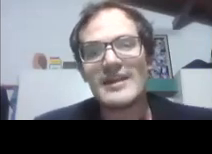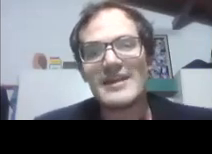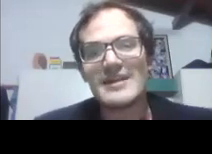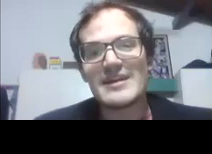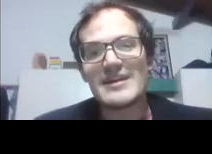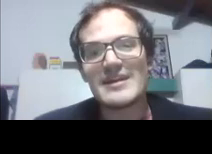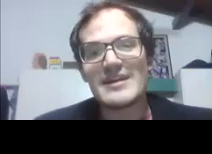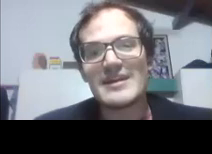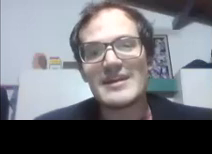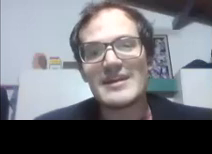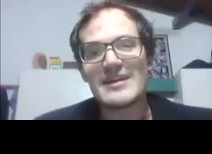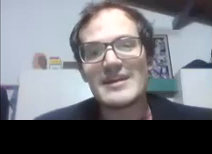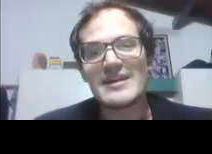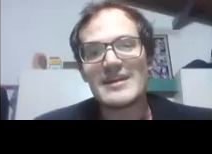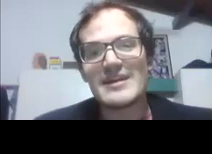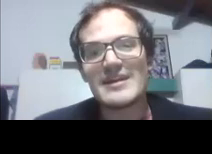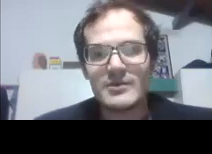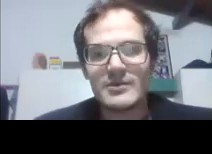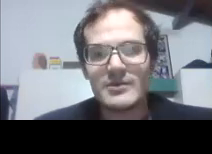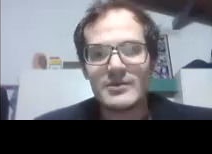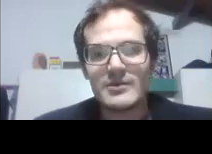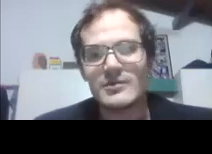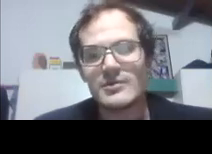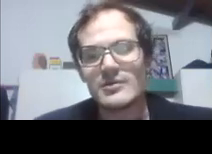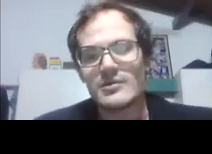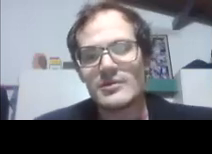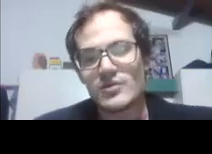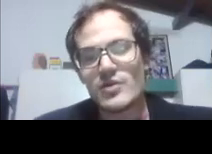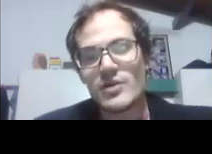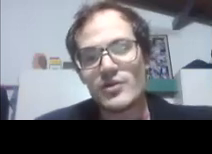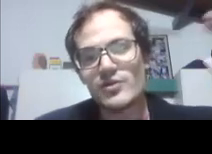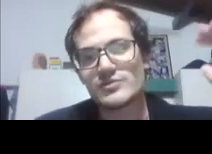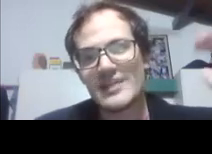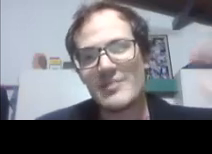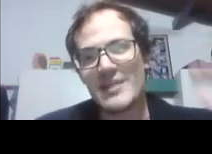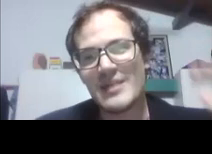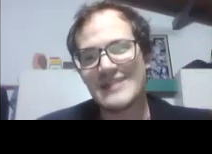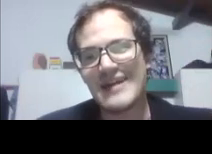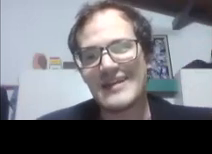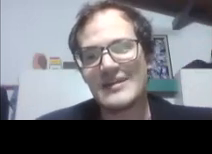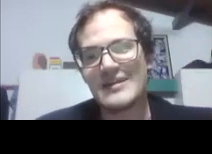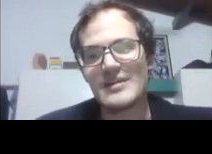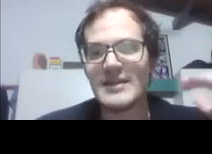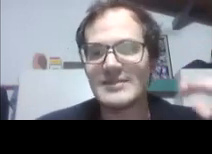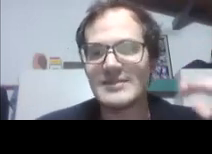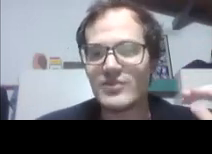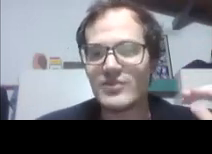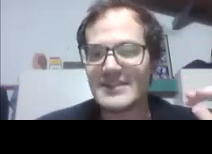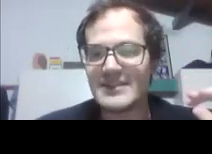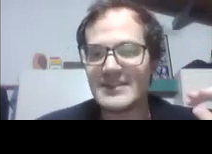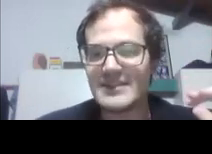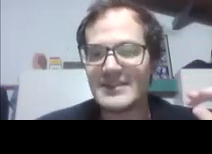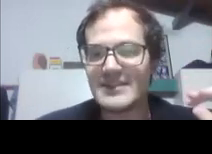le dejan a una clase social muy importante, que son los criollos, desplazada. Y eso genera